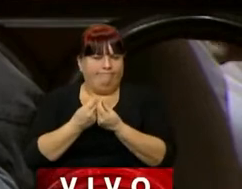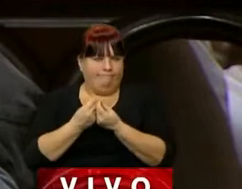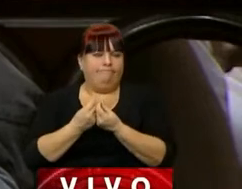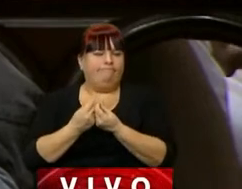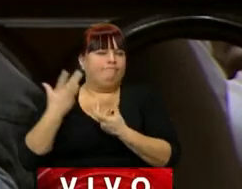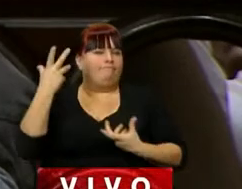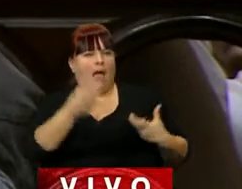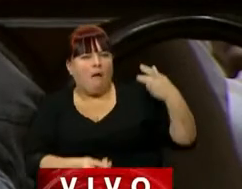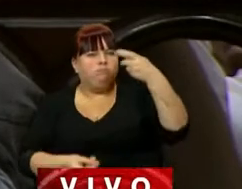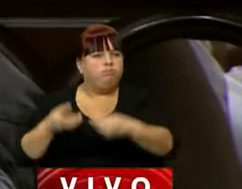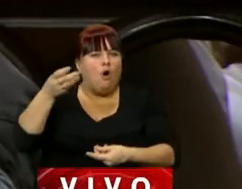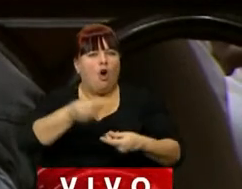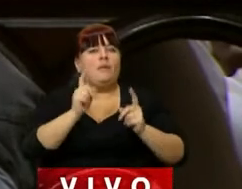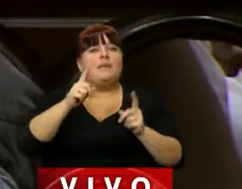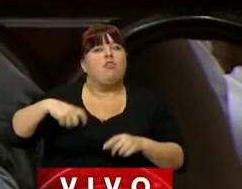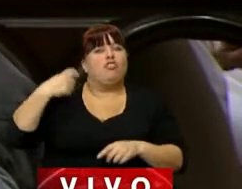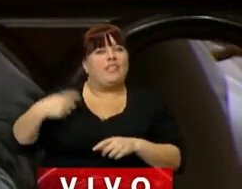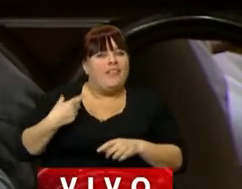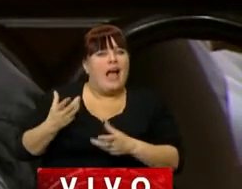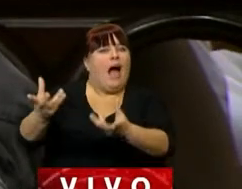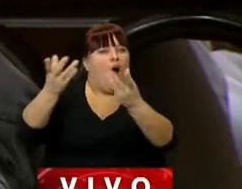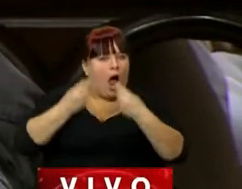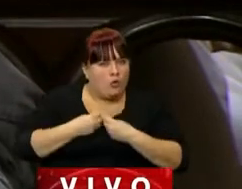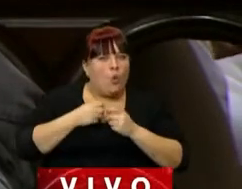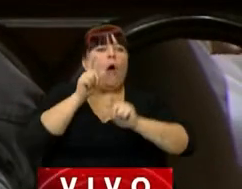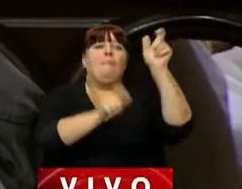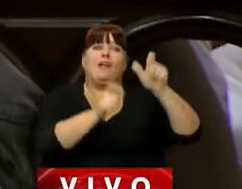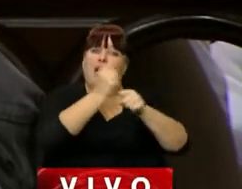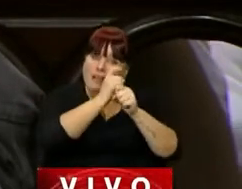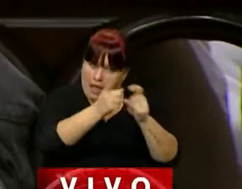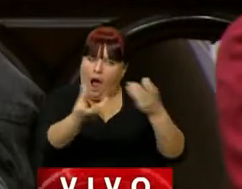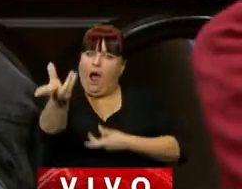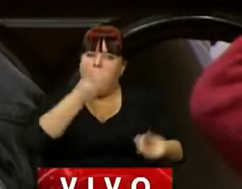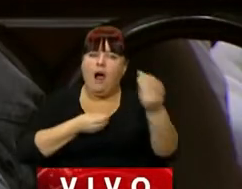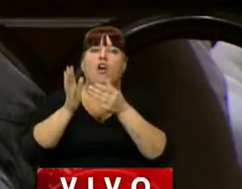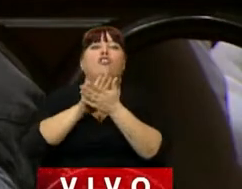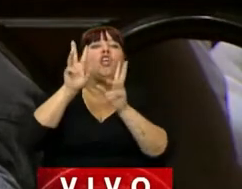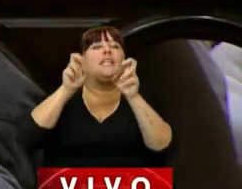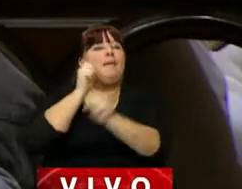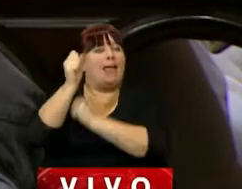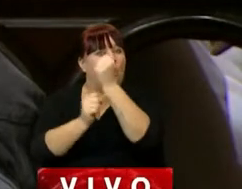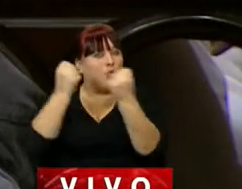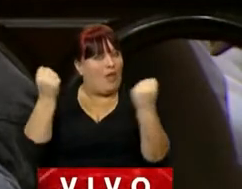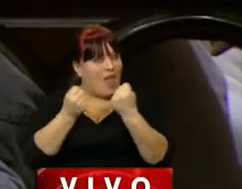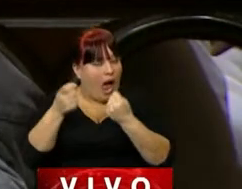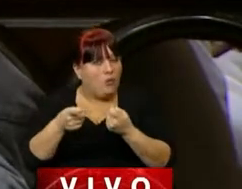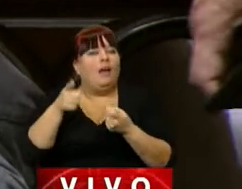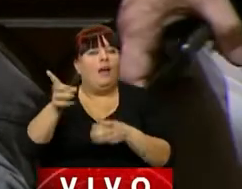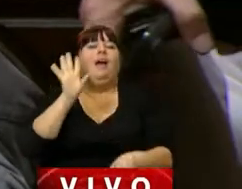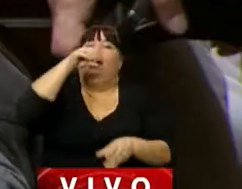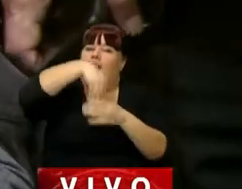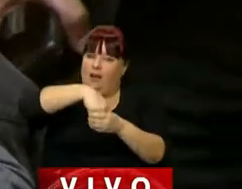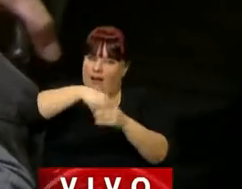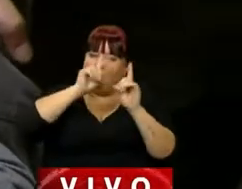de aportes de los sindicatos, de los trabajadores vinculados a la industria automotriz que